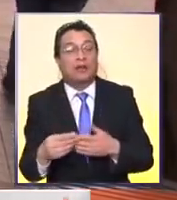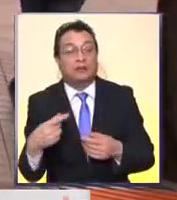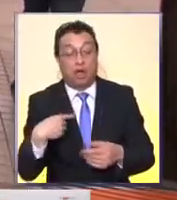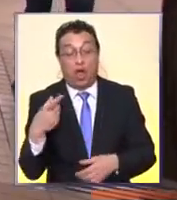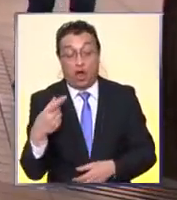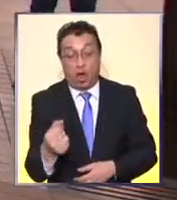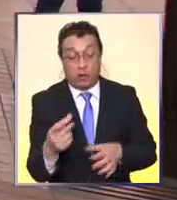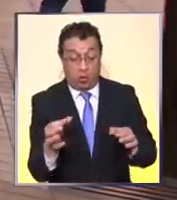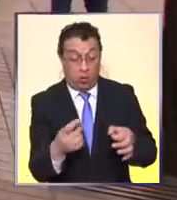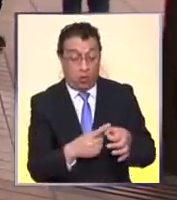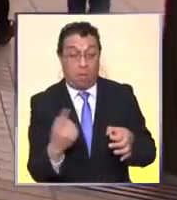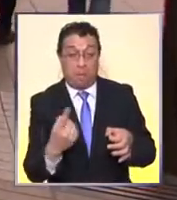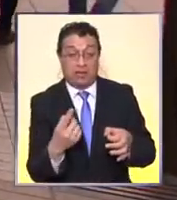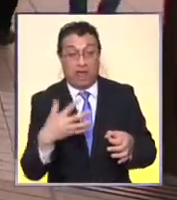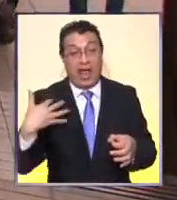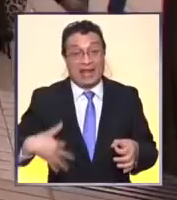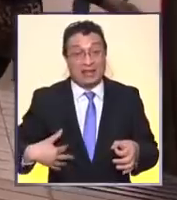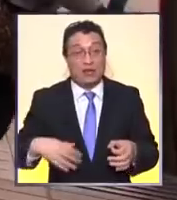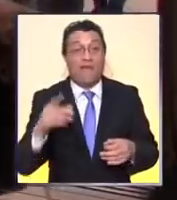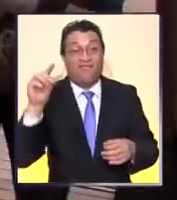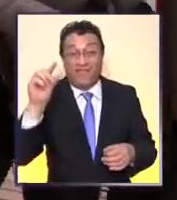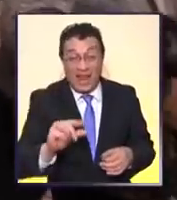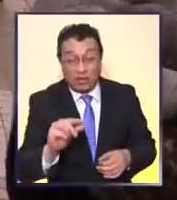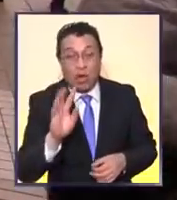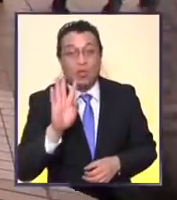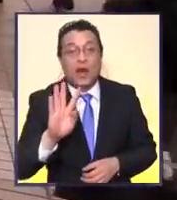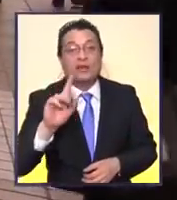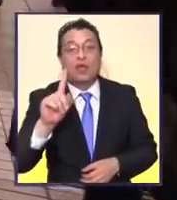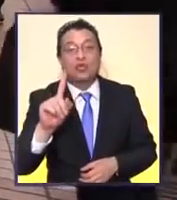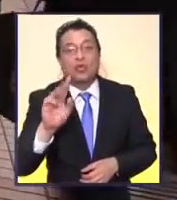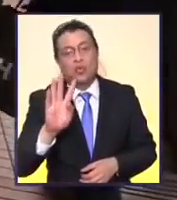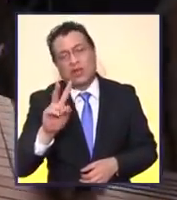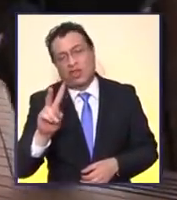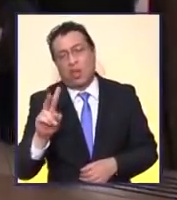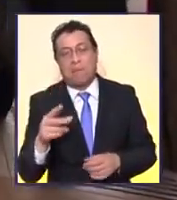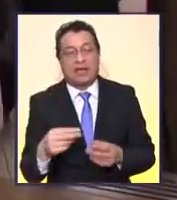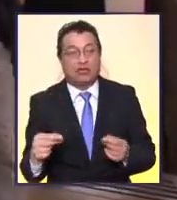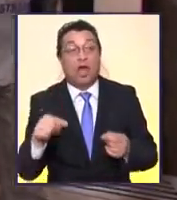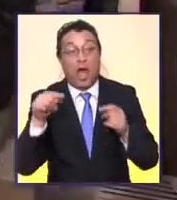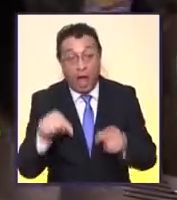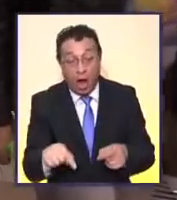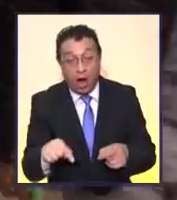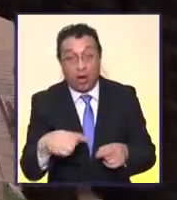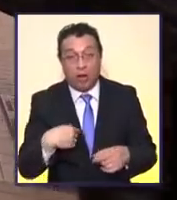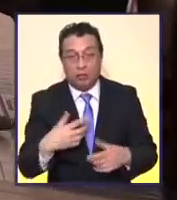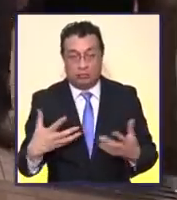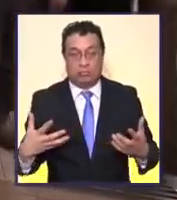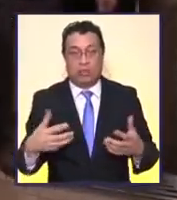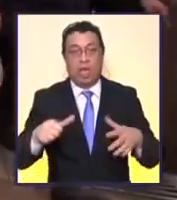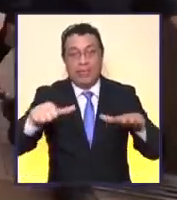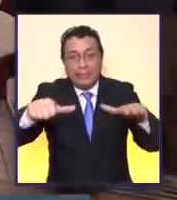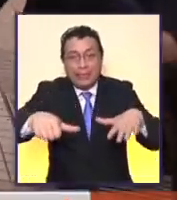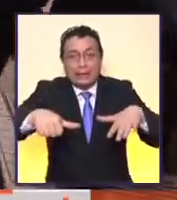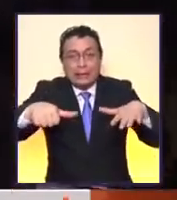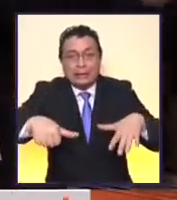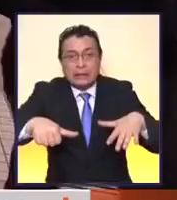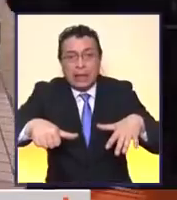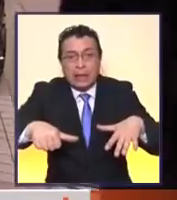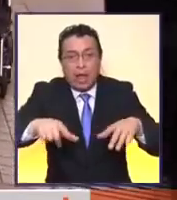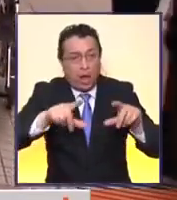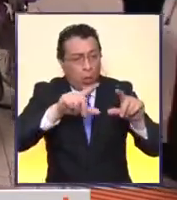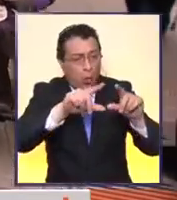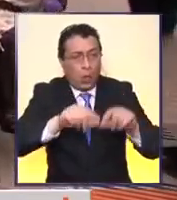así barato a 41 pesos 42 y ahora me llevo una pieza cuando veo que estaba a 16 pesos se bajó